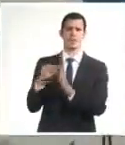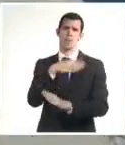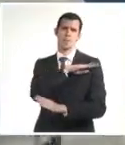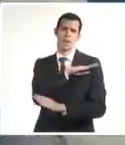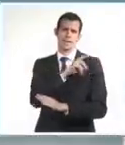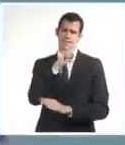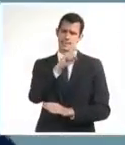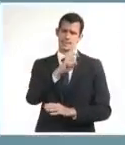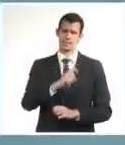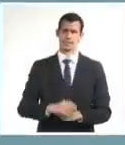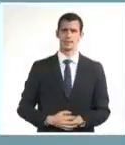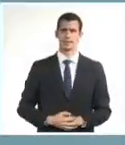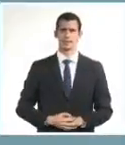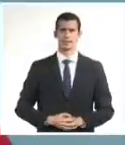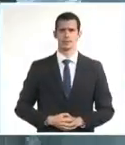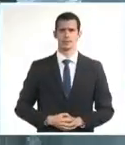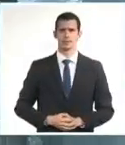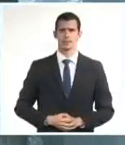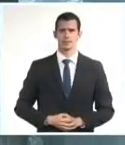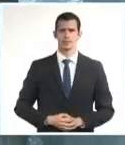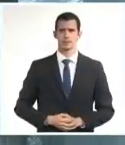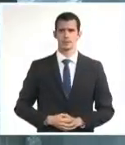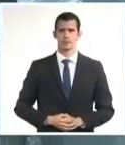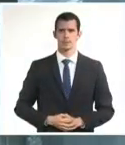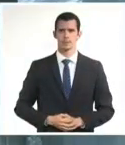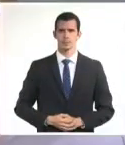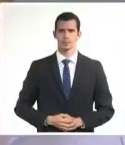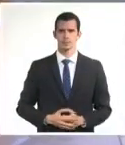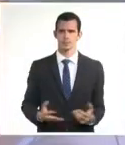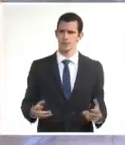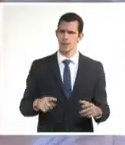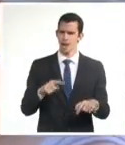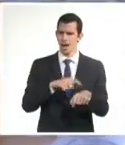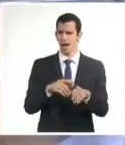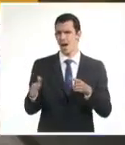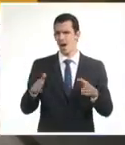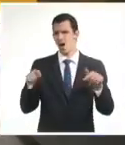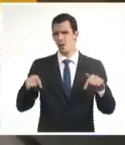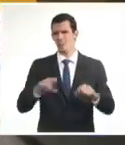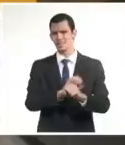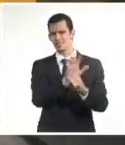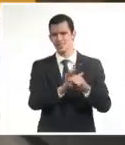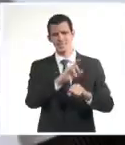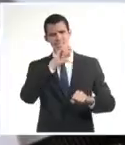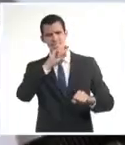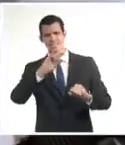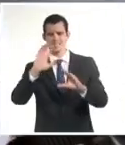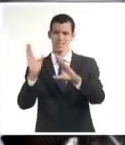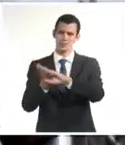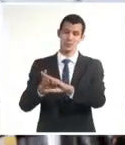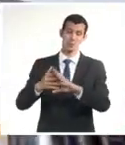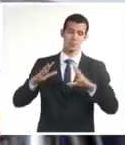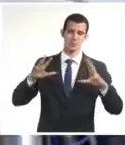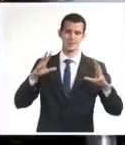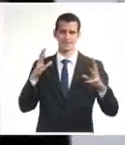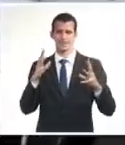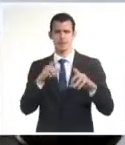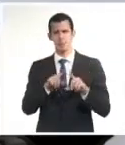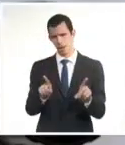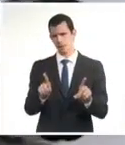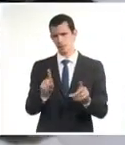En estos tiempos, a pesar de los obstáculos y de las limitaciones impuestas, muchas inteligencias y